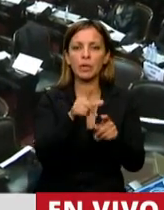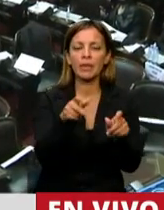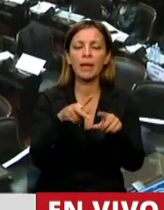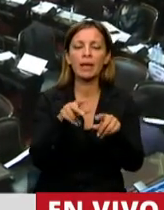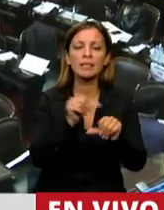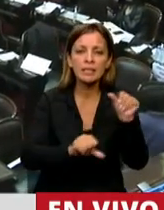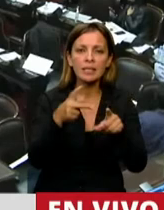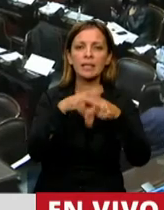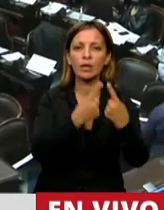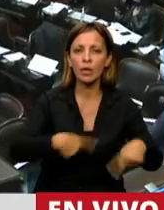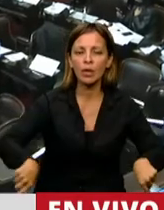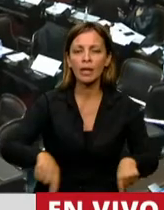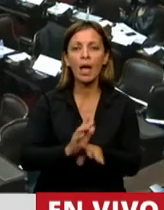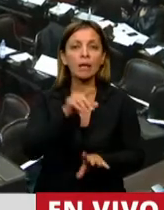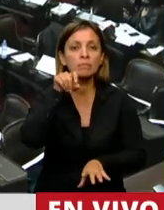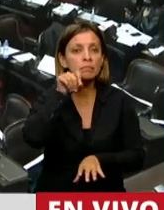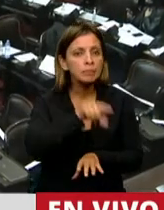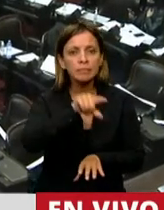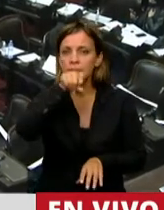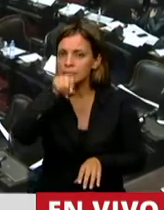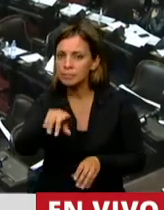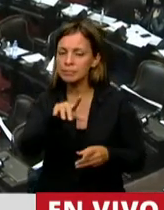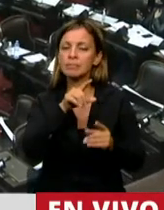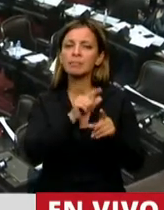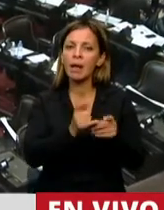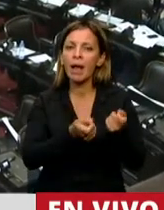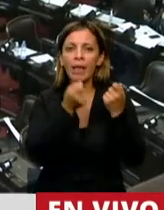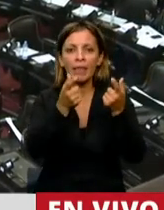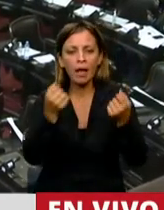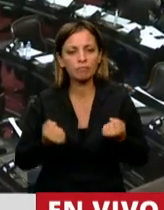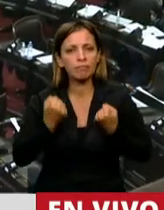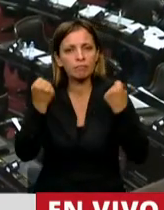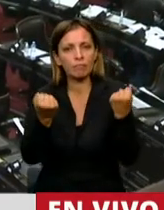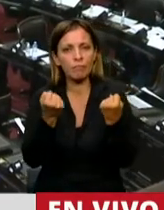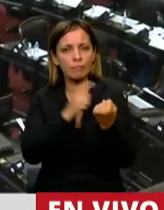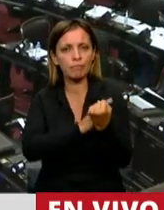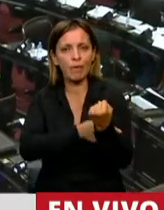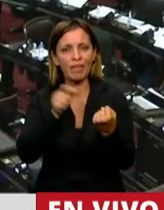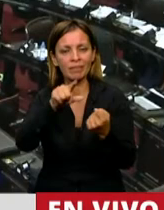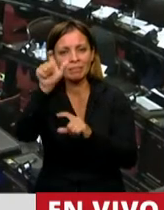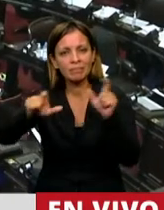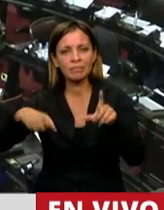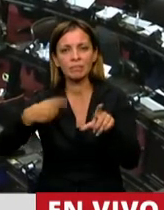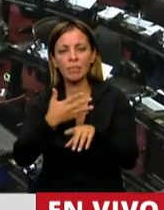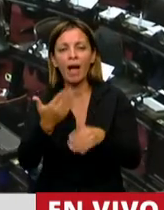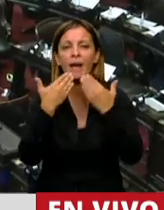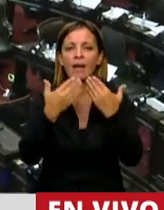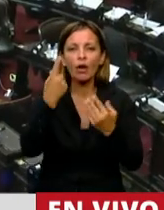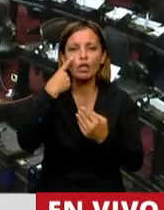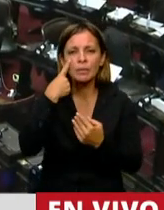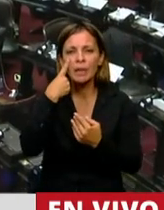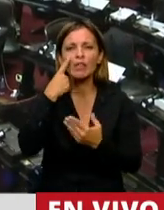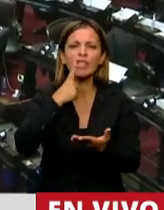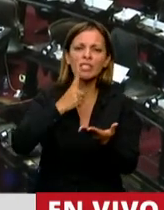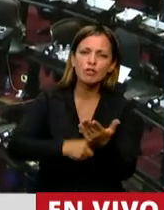tecnología con su respectiva apropiación, lo cual permitiría empoderar a la sociedad argentina a través del conocimiento, la aplicación y la